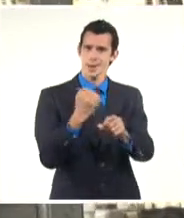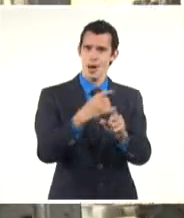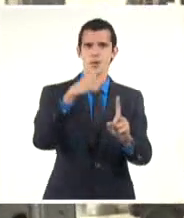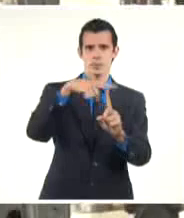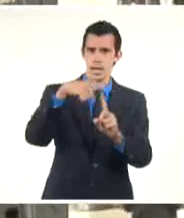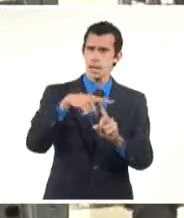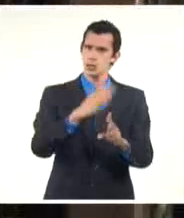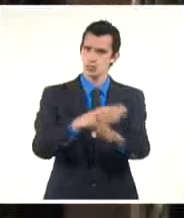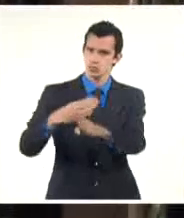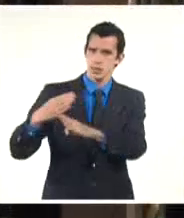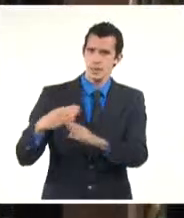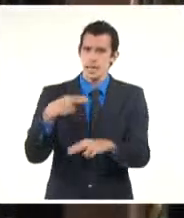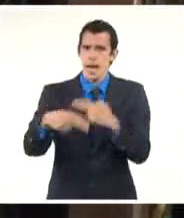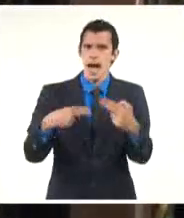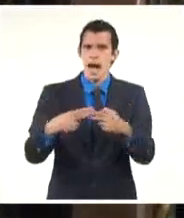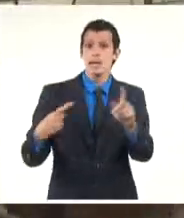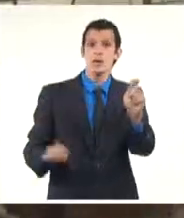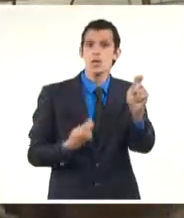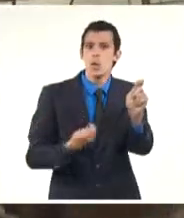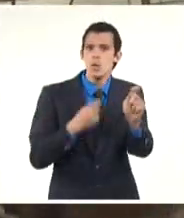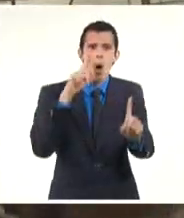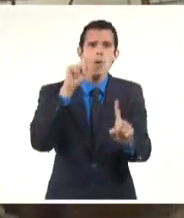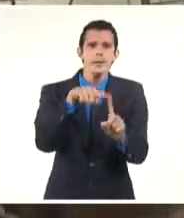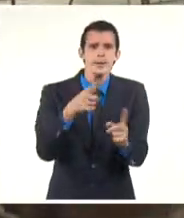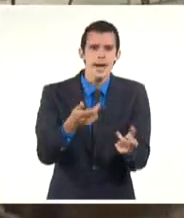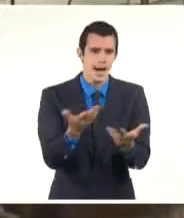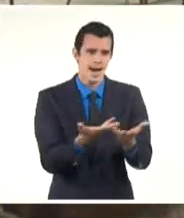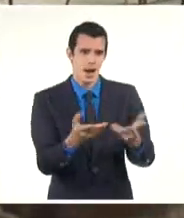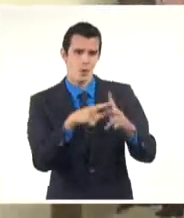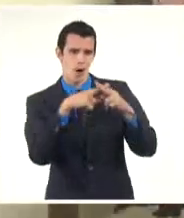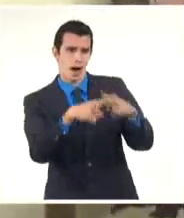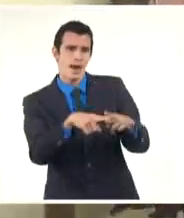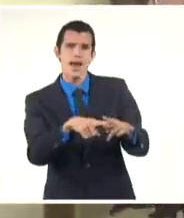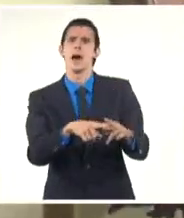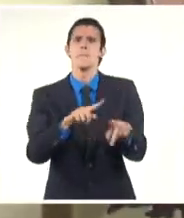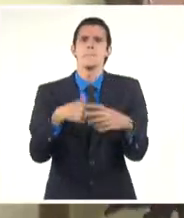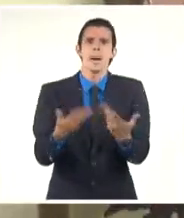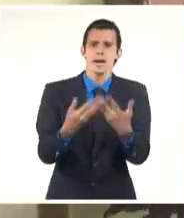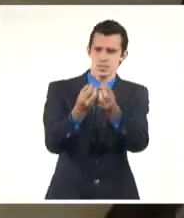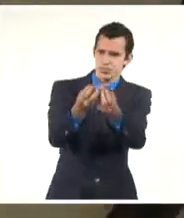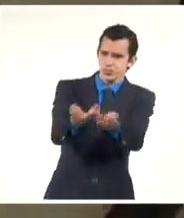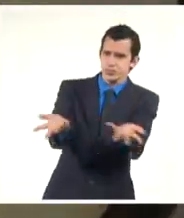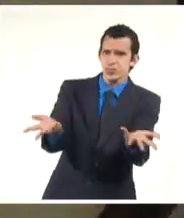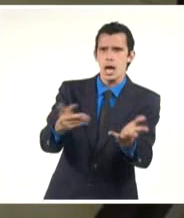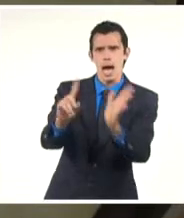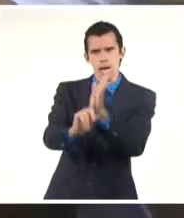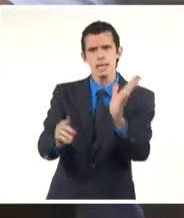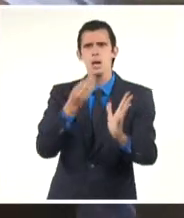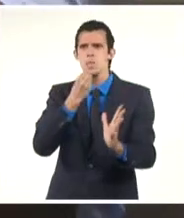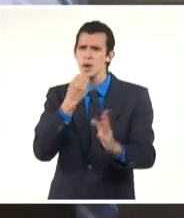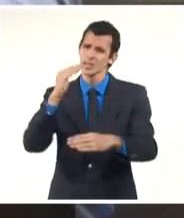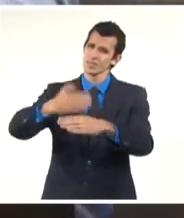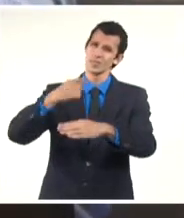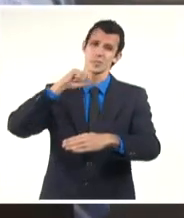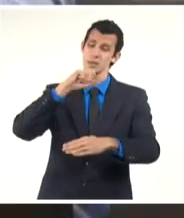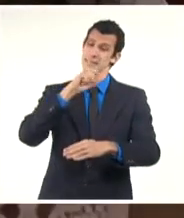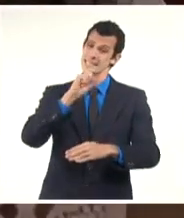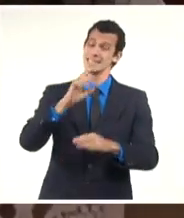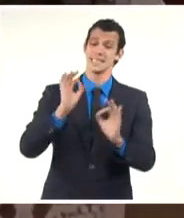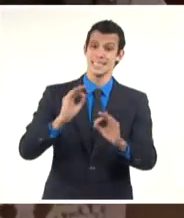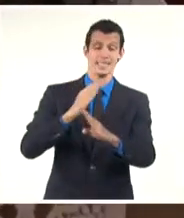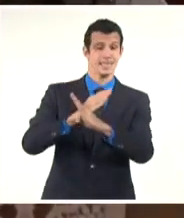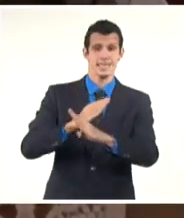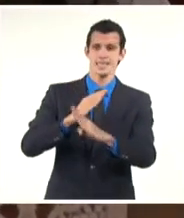menos posible a la población a pesar de las limitaciones que impone el bloqueo económico, enfatizó Libán Arronte. Los trabajos